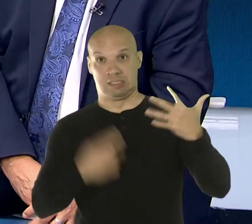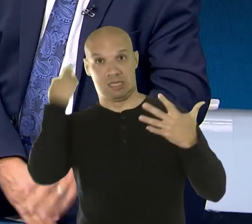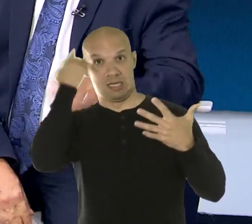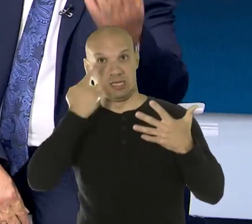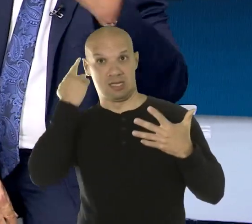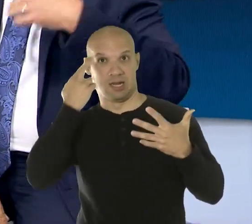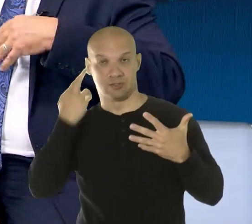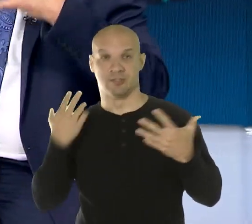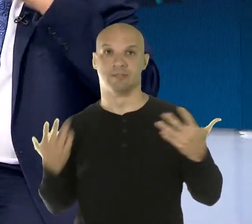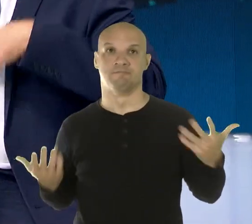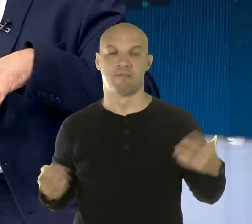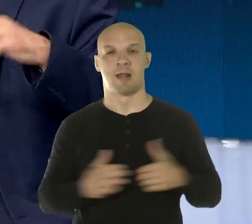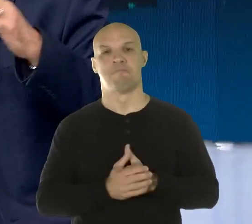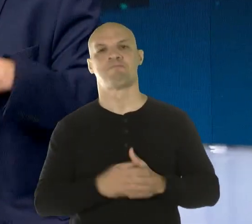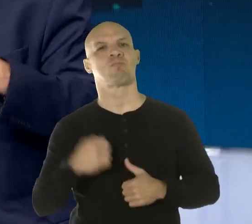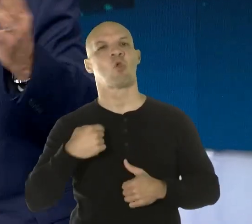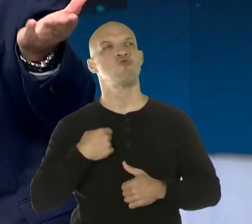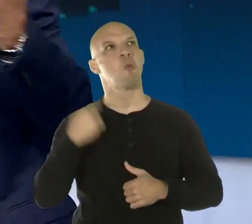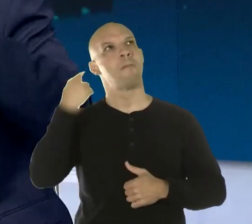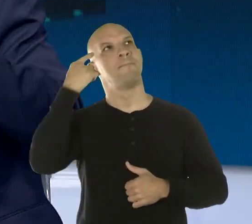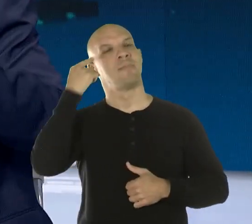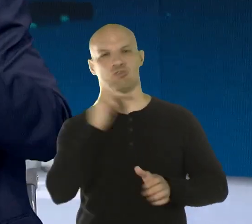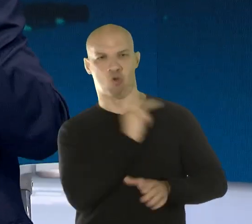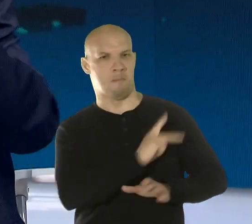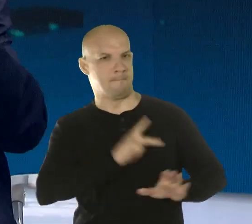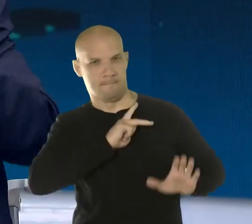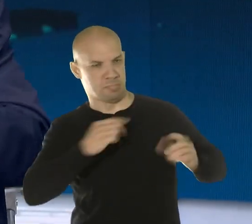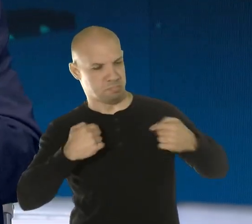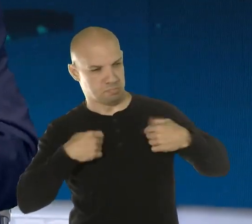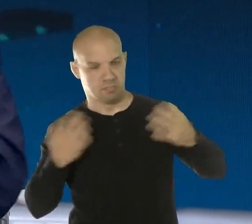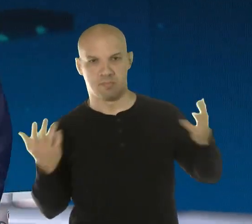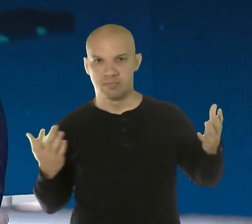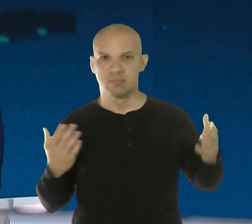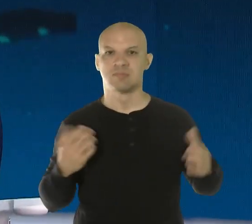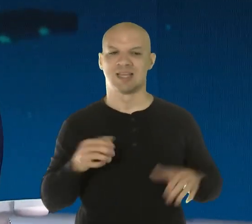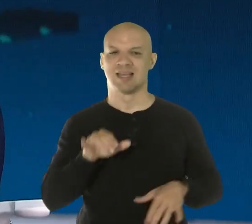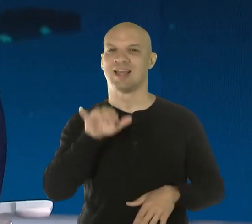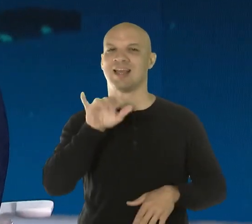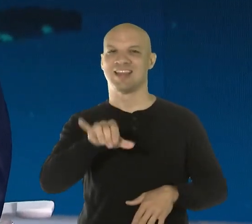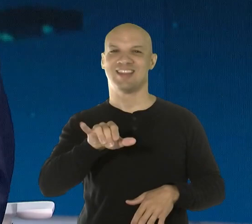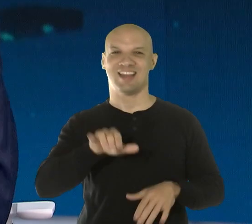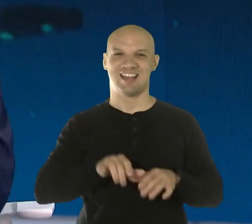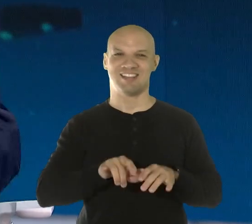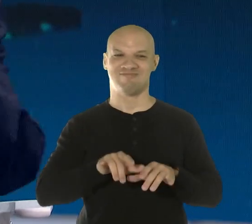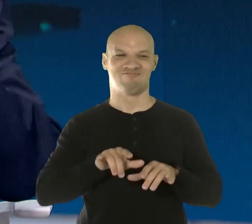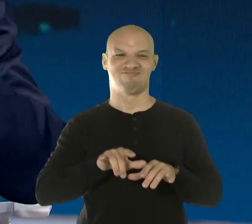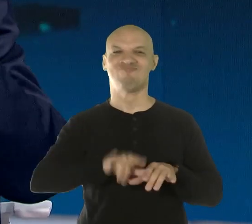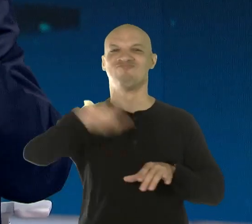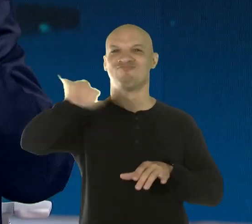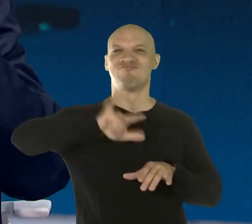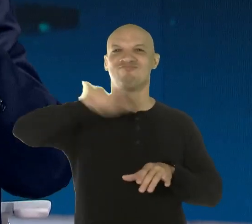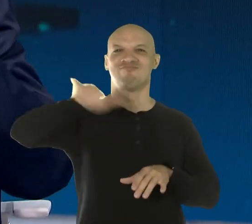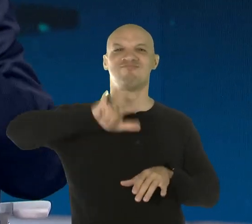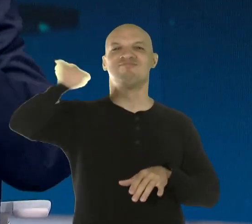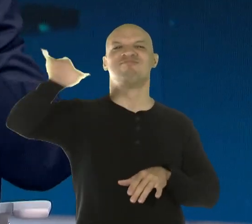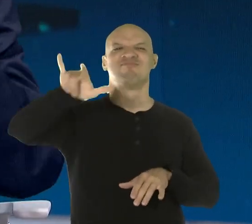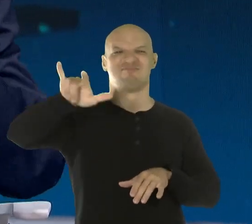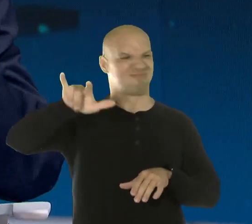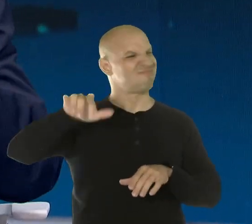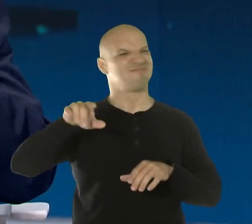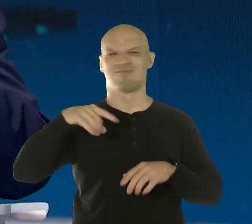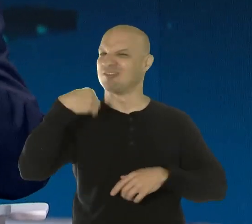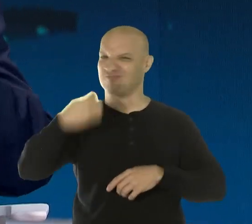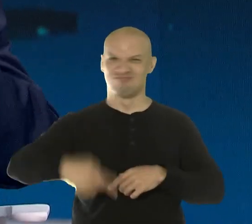también bueno, yo personalmente pienso que este asunto poblacional es bastante cíclico, porque de la misma manera que perdemos personas, mucha gente